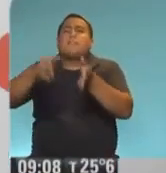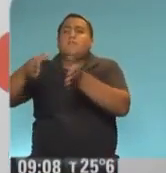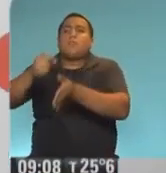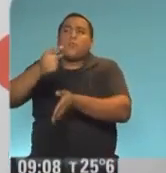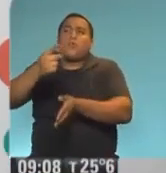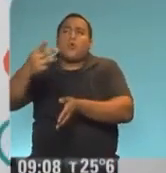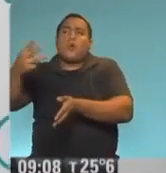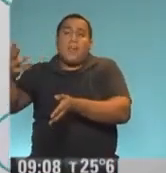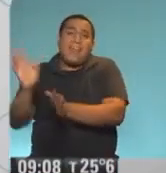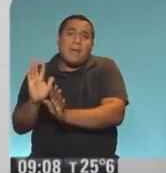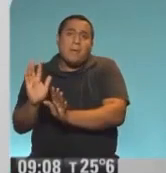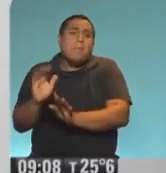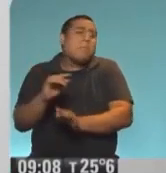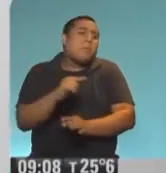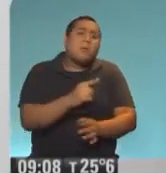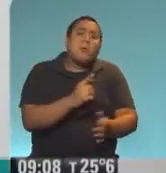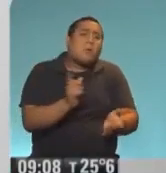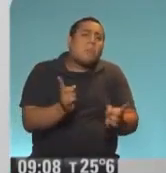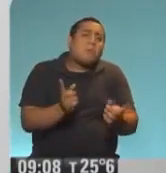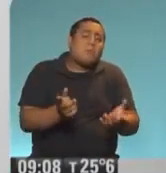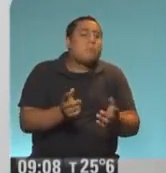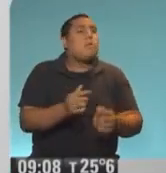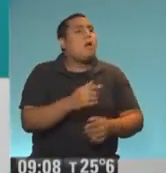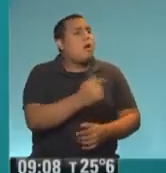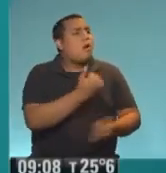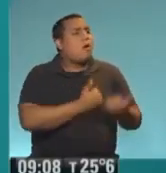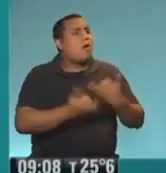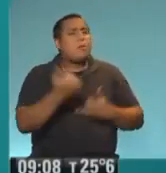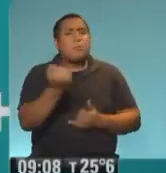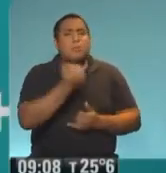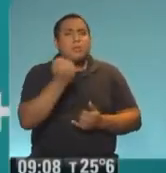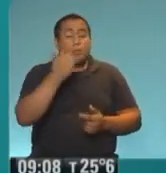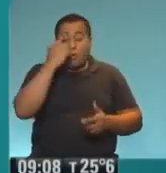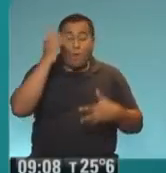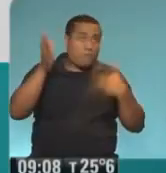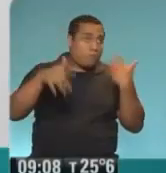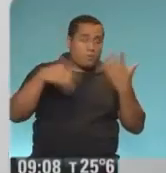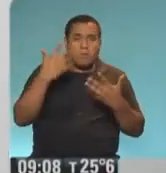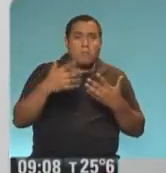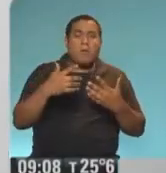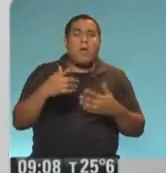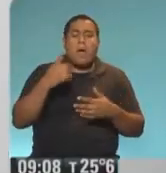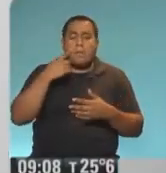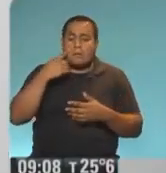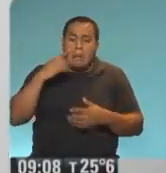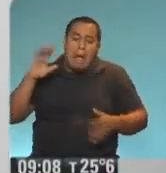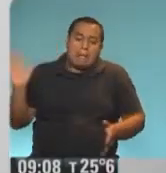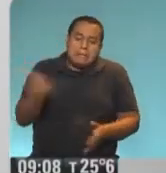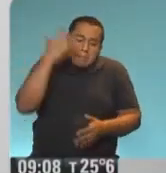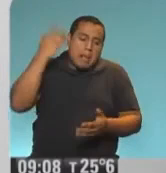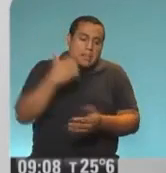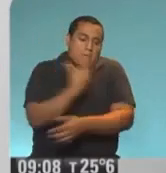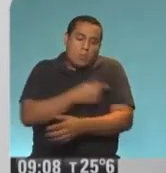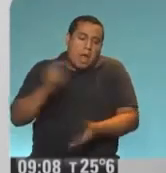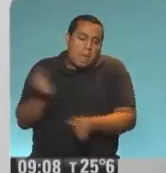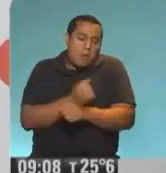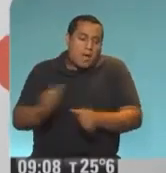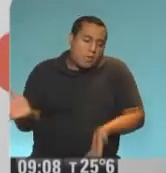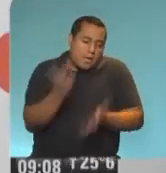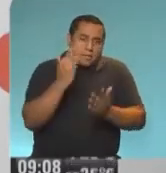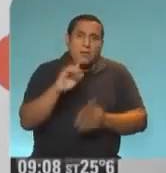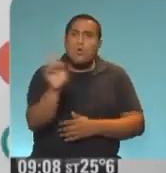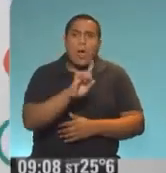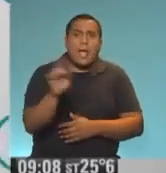esto muy importante lo que aclara, porque hubo mucha confusión y la realidad no es que no se pasaron los pasos debidos, ni mucho menos, al contrario, se